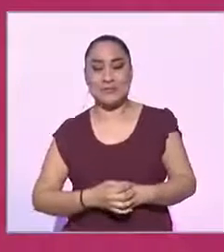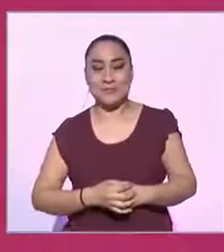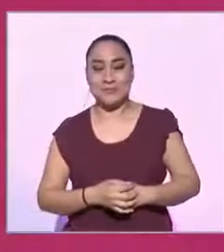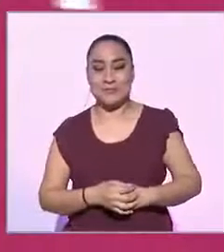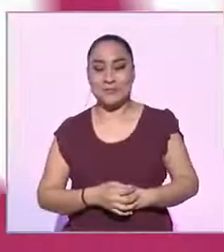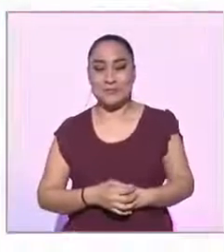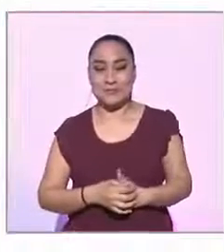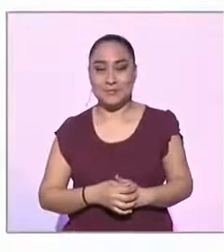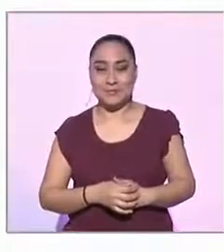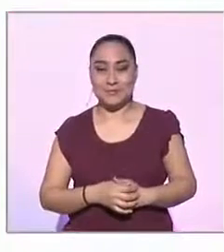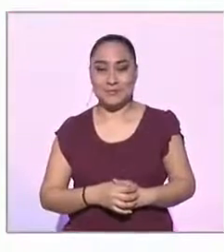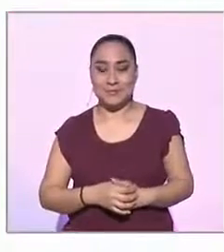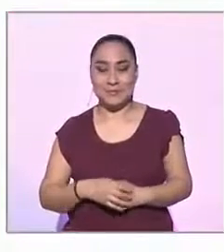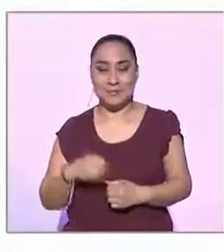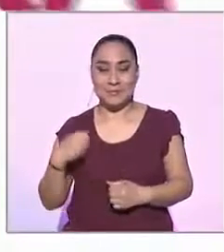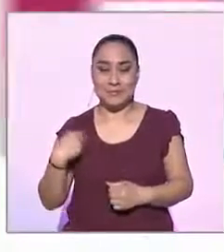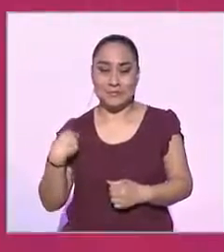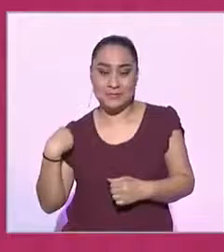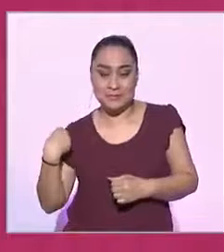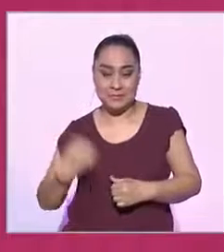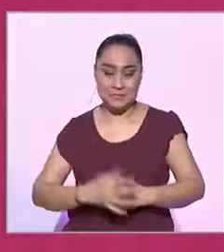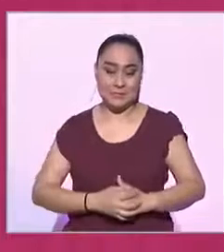días.